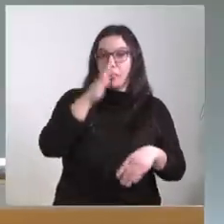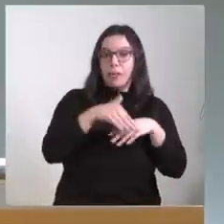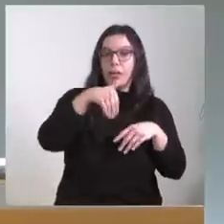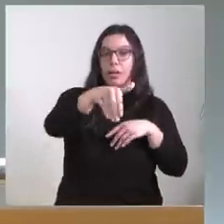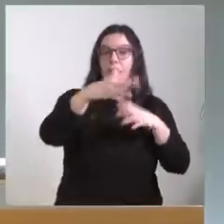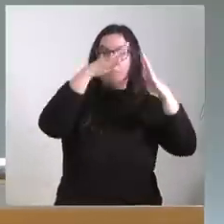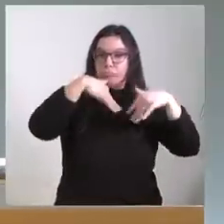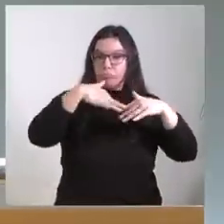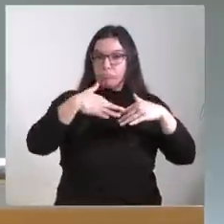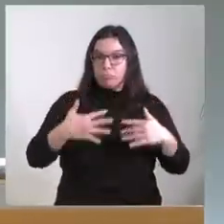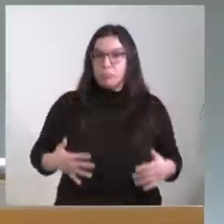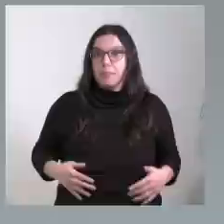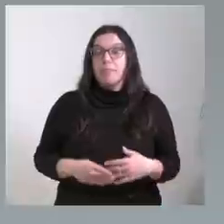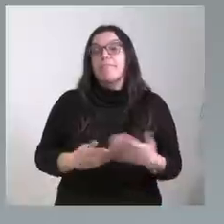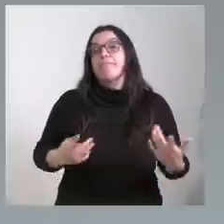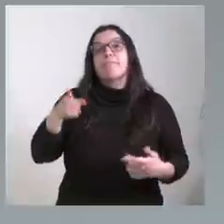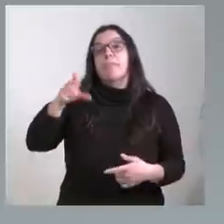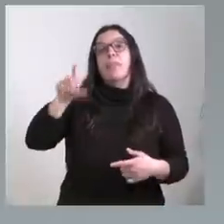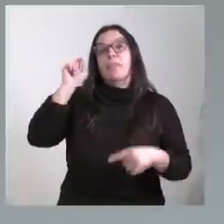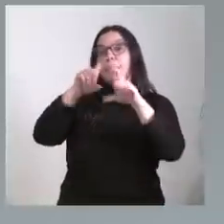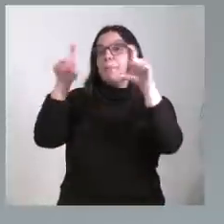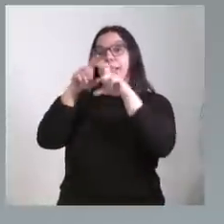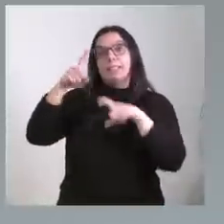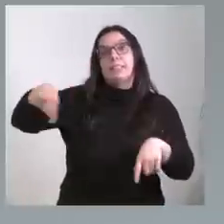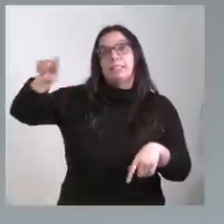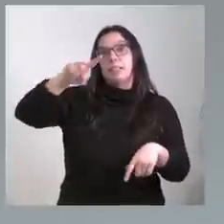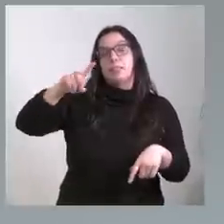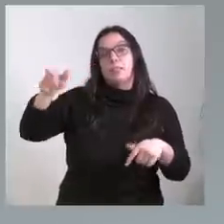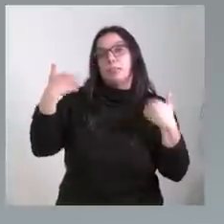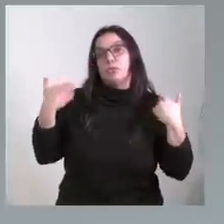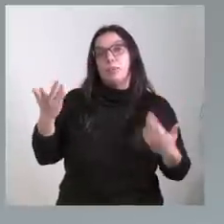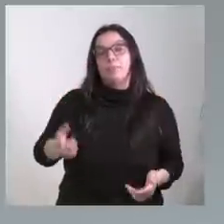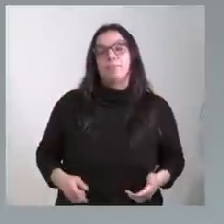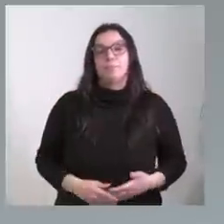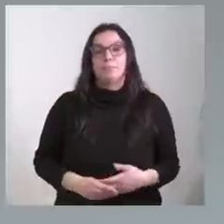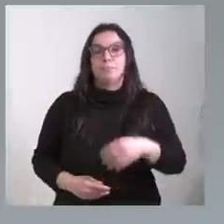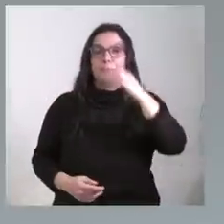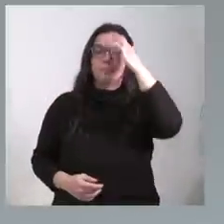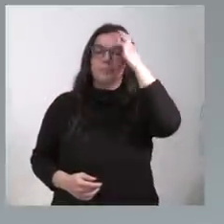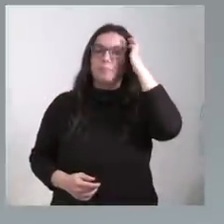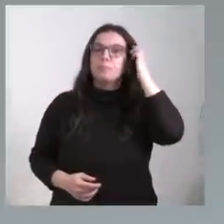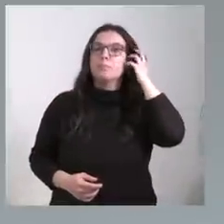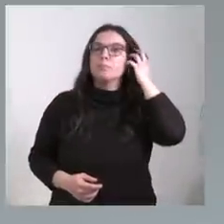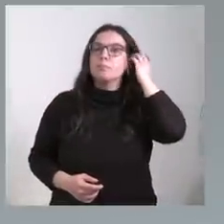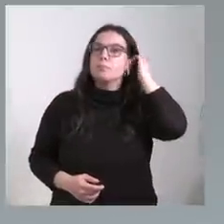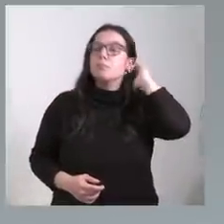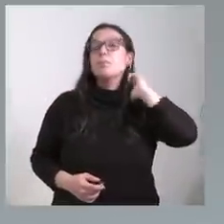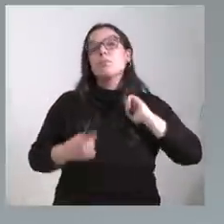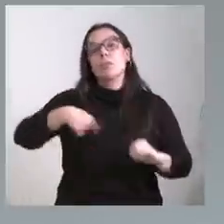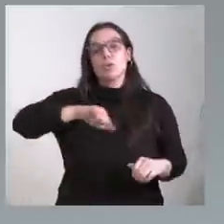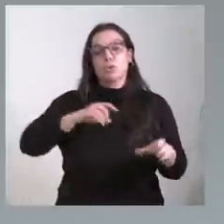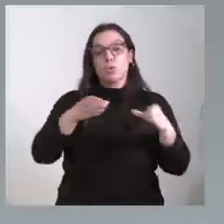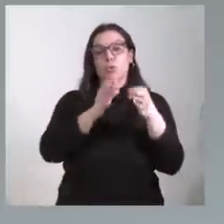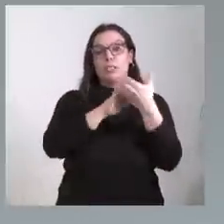la derribó Pues eso lo tiene que decir la empresa a quien corresponde la actuación la administración en el ámbito